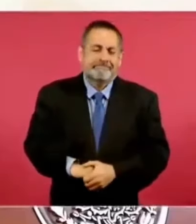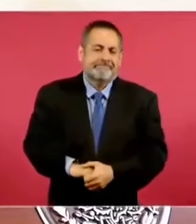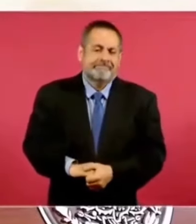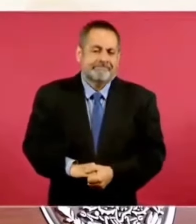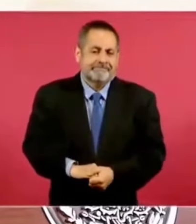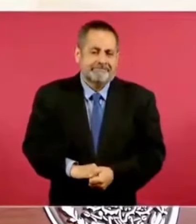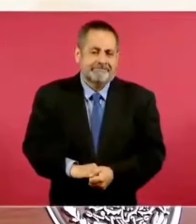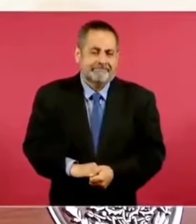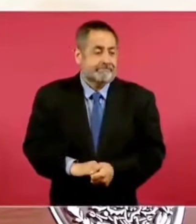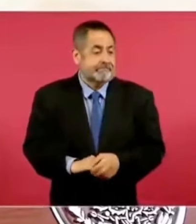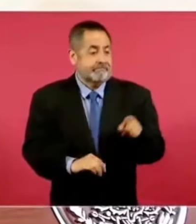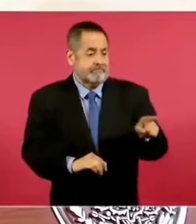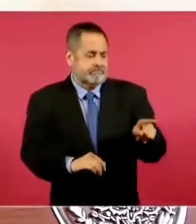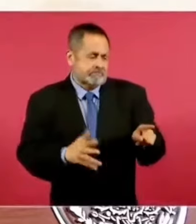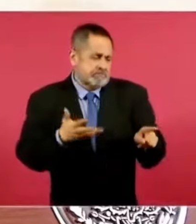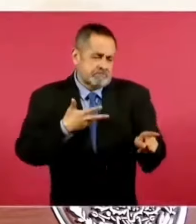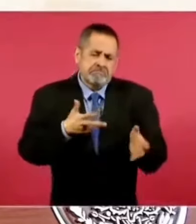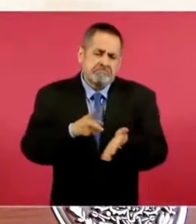Él tiene derecho